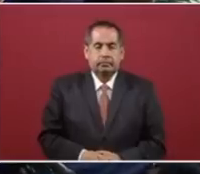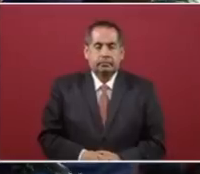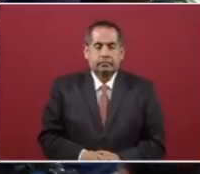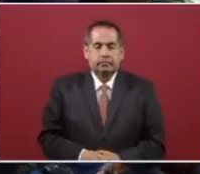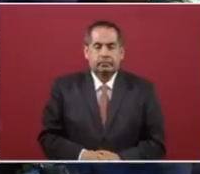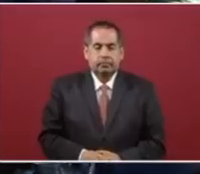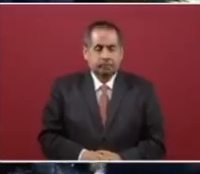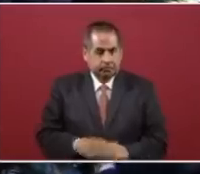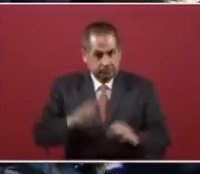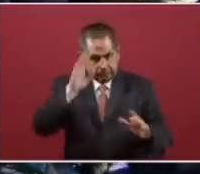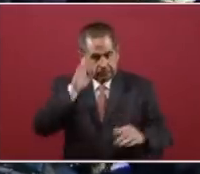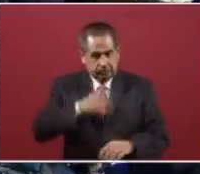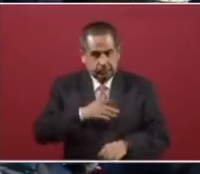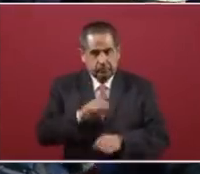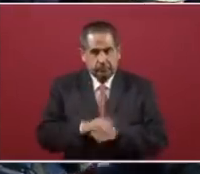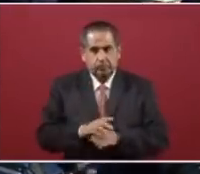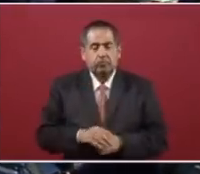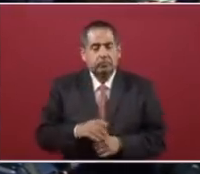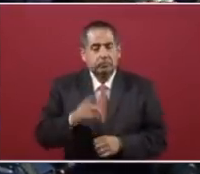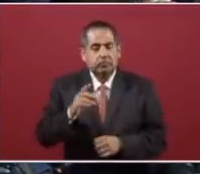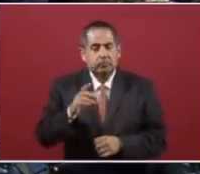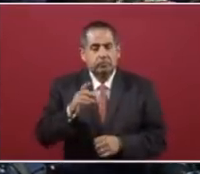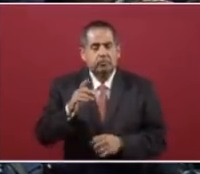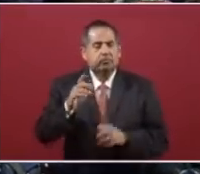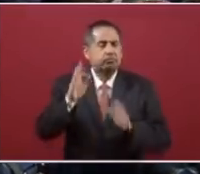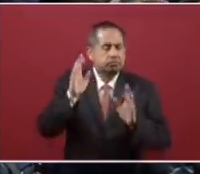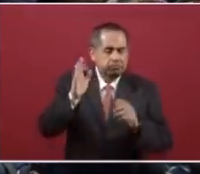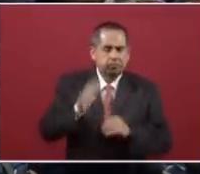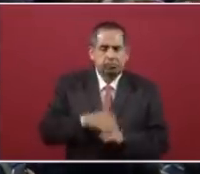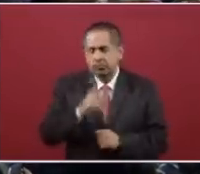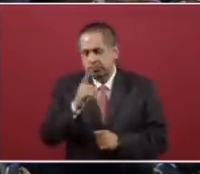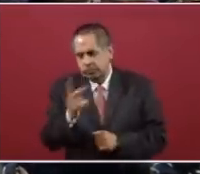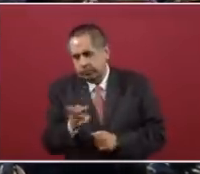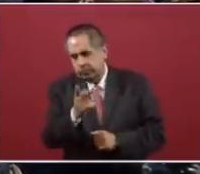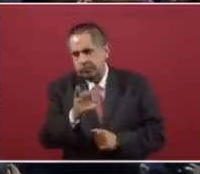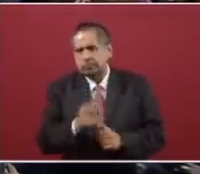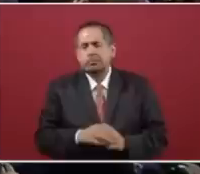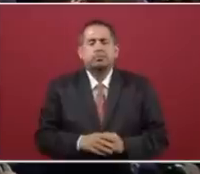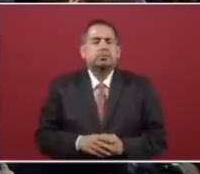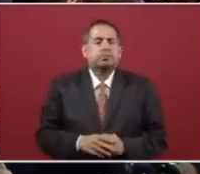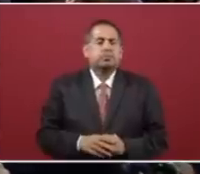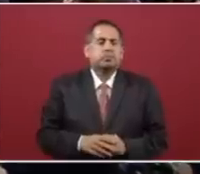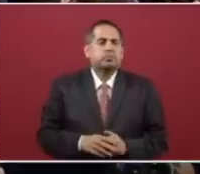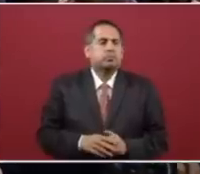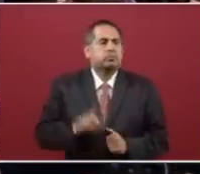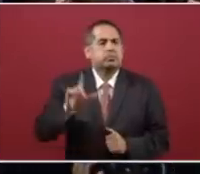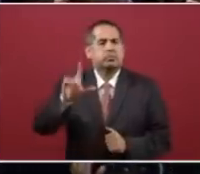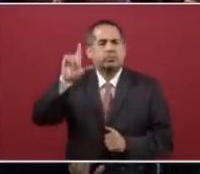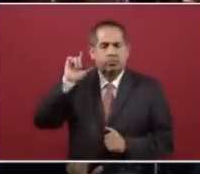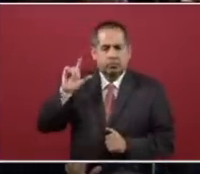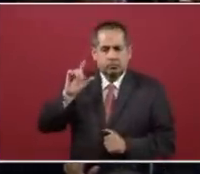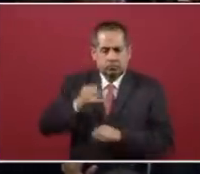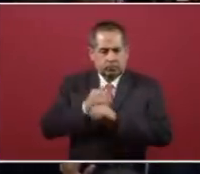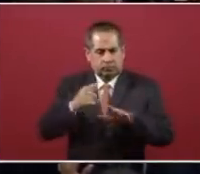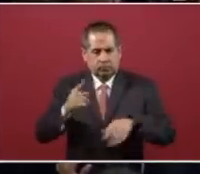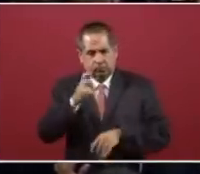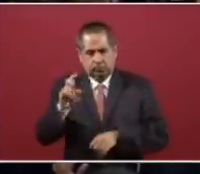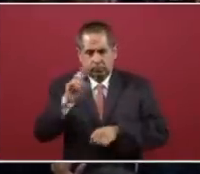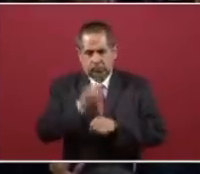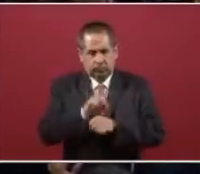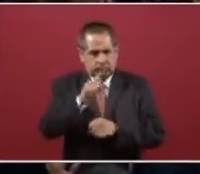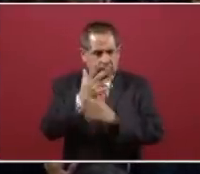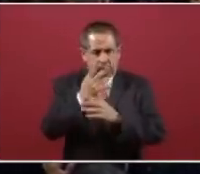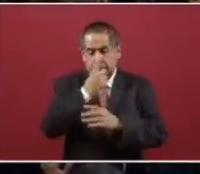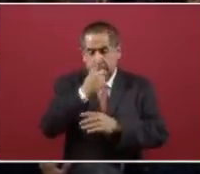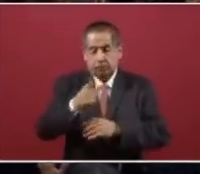hola buenos días una pregunta el pasado lunes en su informe de los 100 días usted decía que